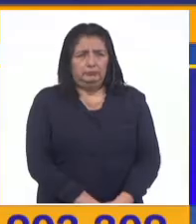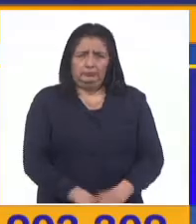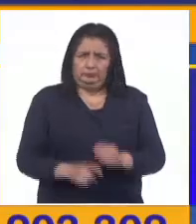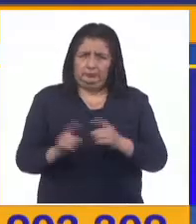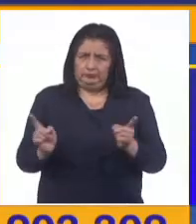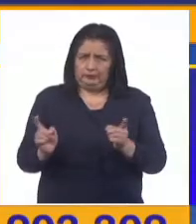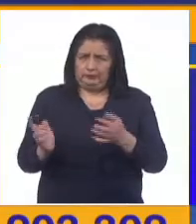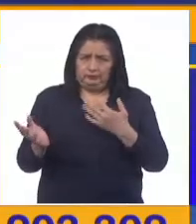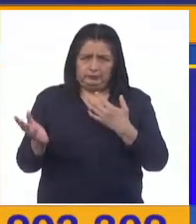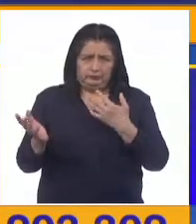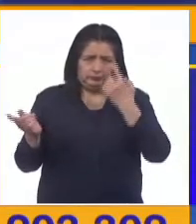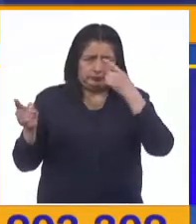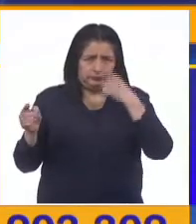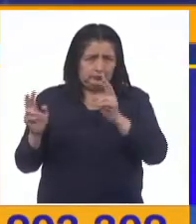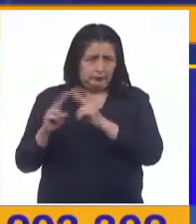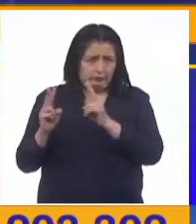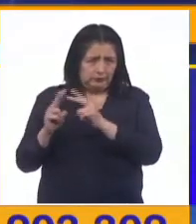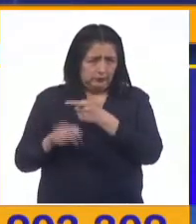Pero coordina con la cuñada. Sí.